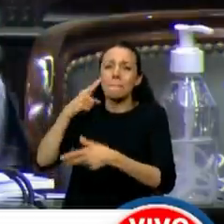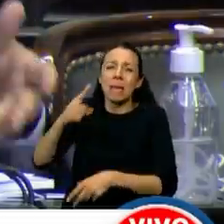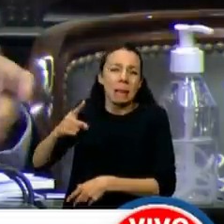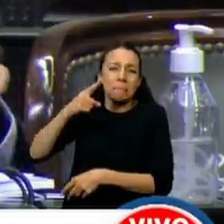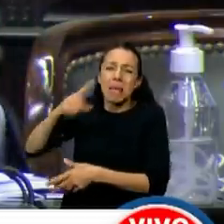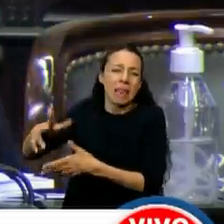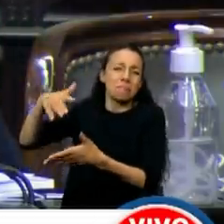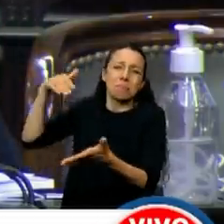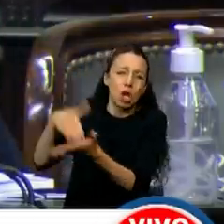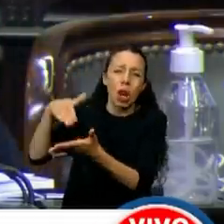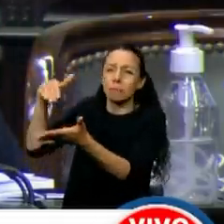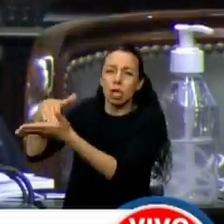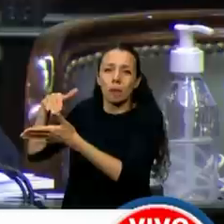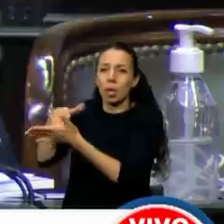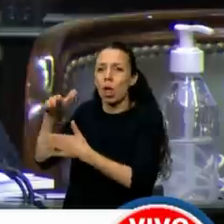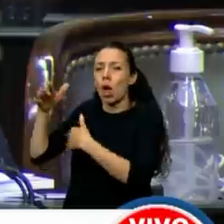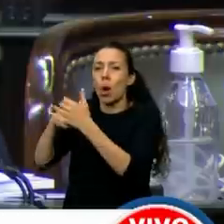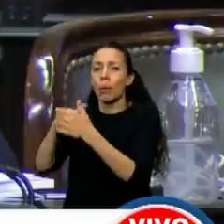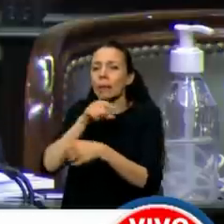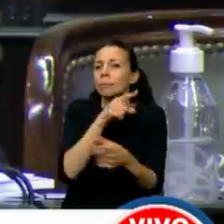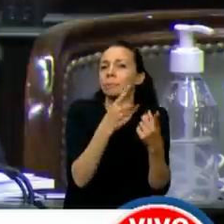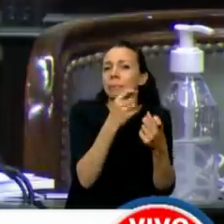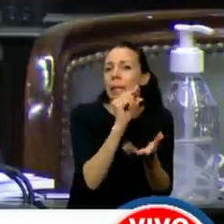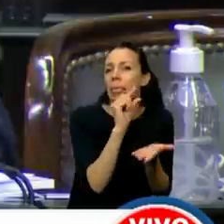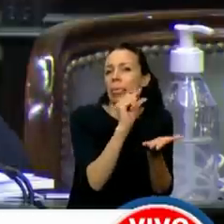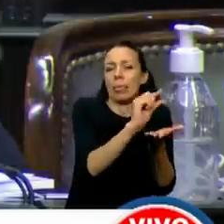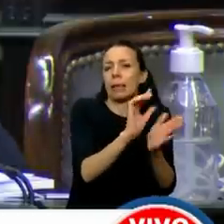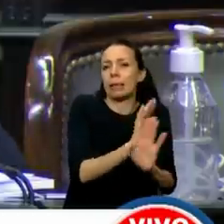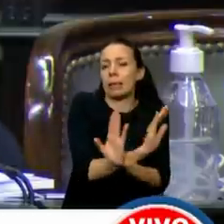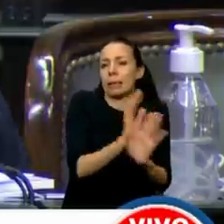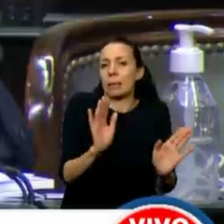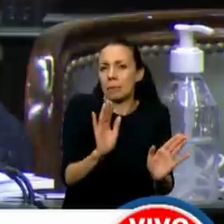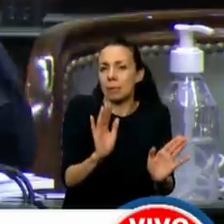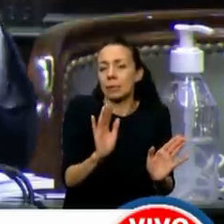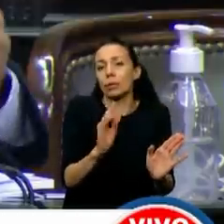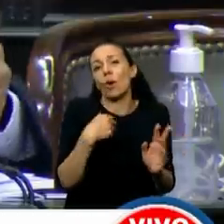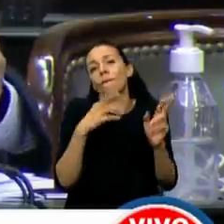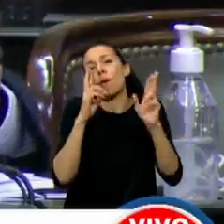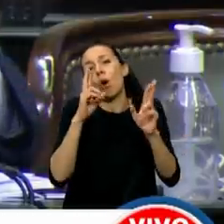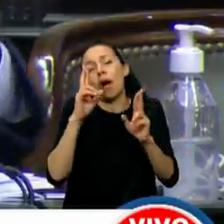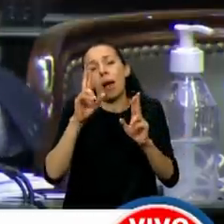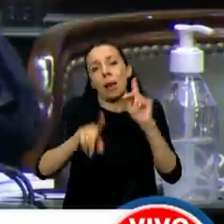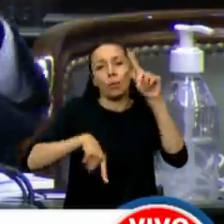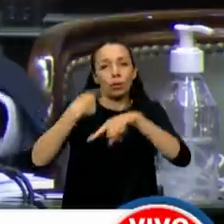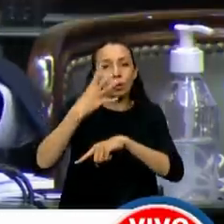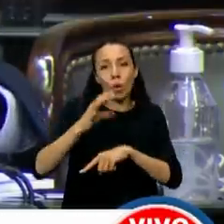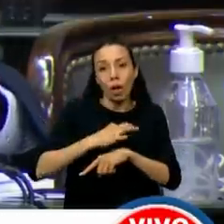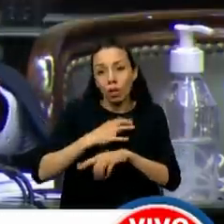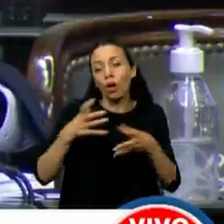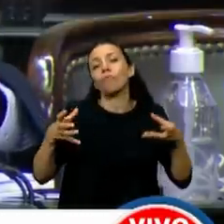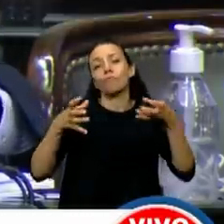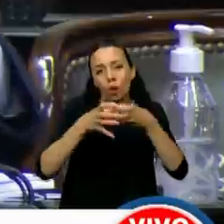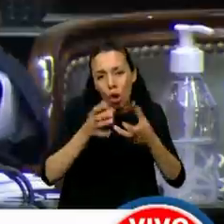bancas hablando de obras que espero y hago votos para que realmente dentro de un año cuando volvamos a juntarnos para hablar del próximo